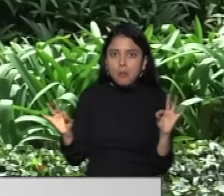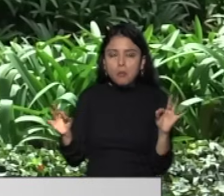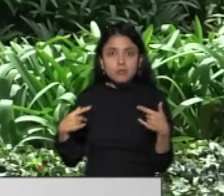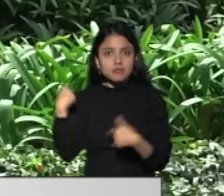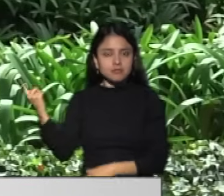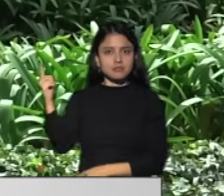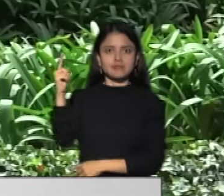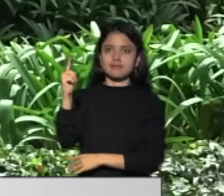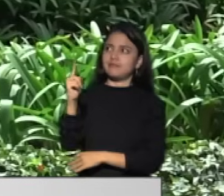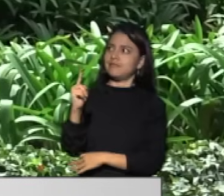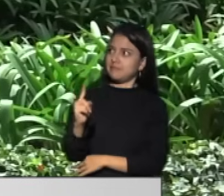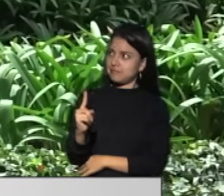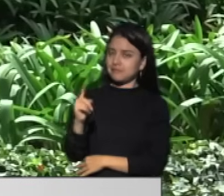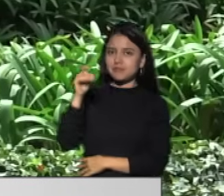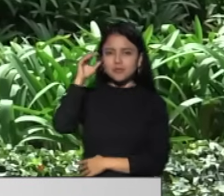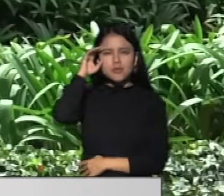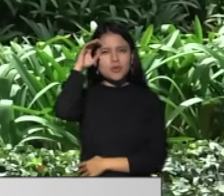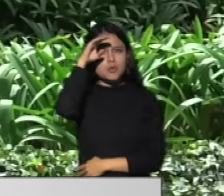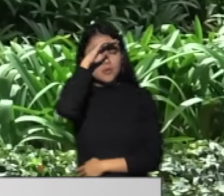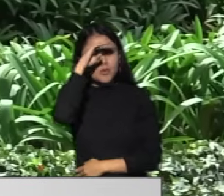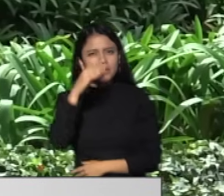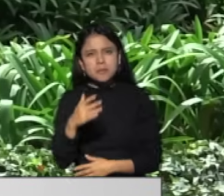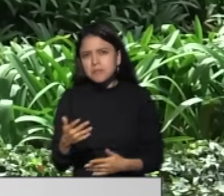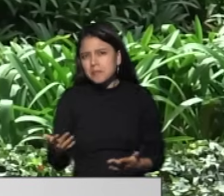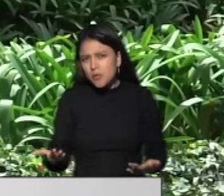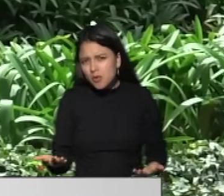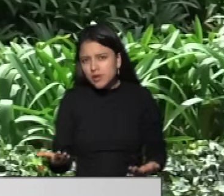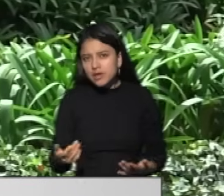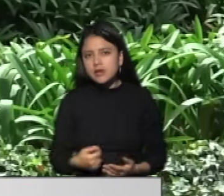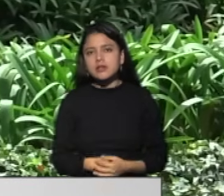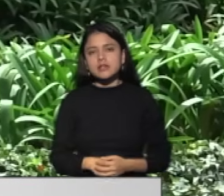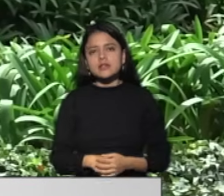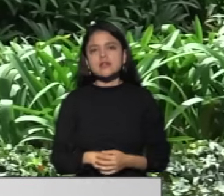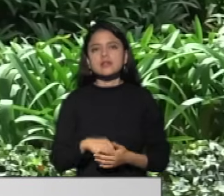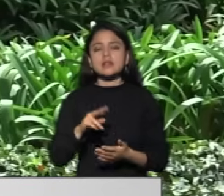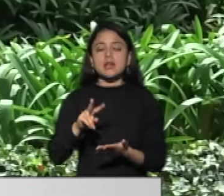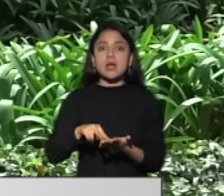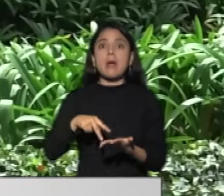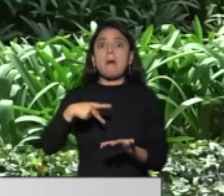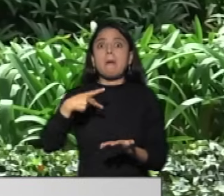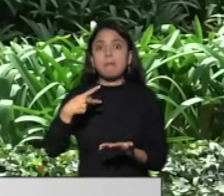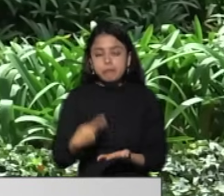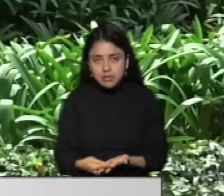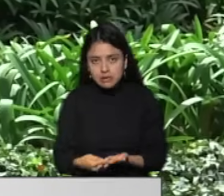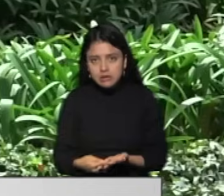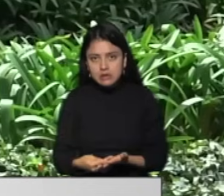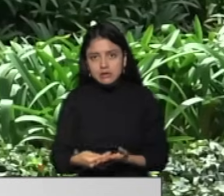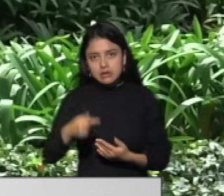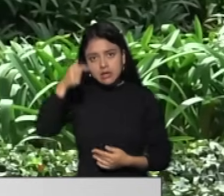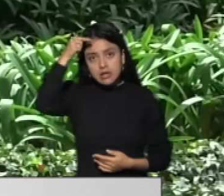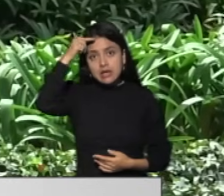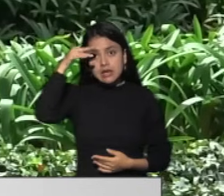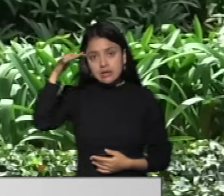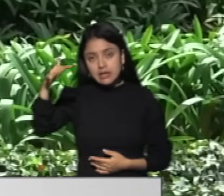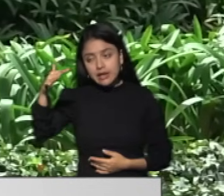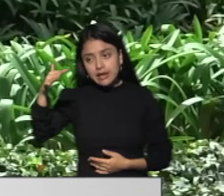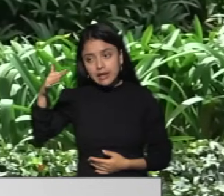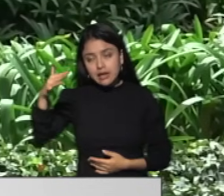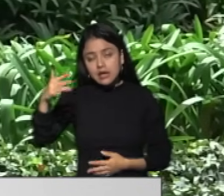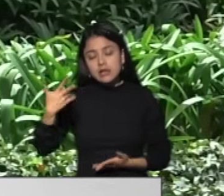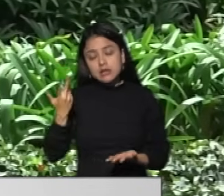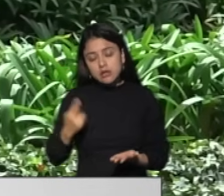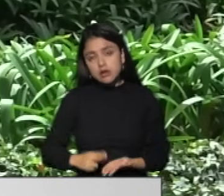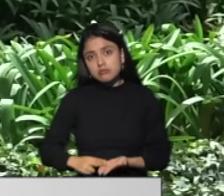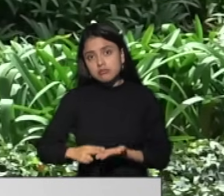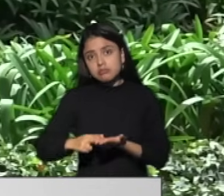el mandatario había justificado su ausencia asegurando que tuvo una caída en Cartagena y que hoy retomaba su agenda. Pues lo hizo durante la